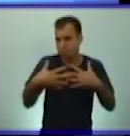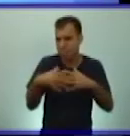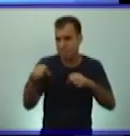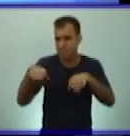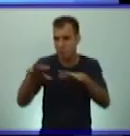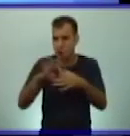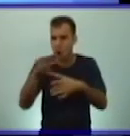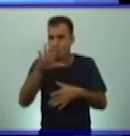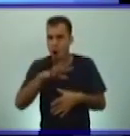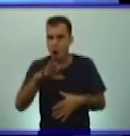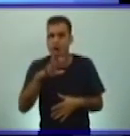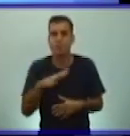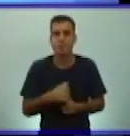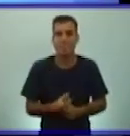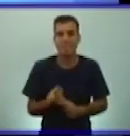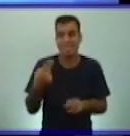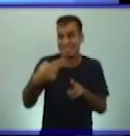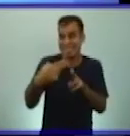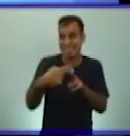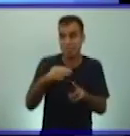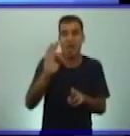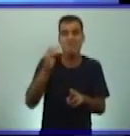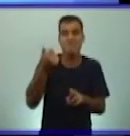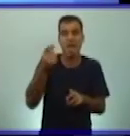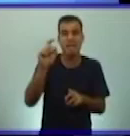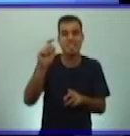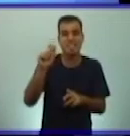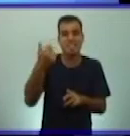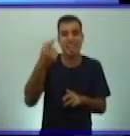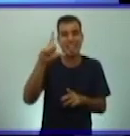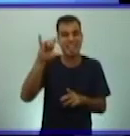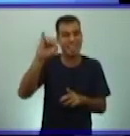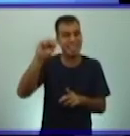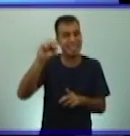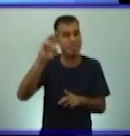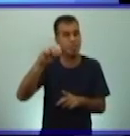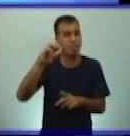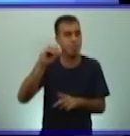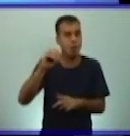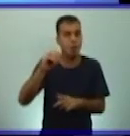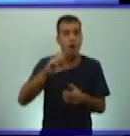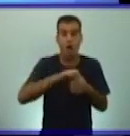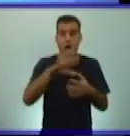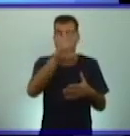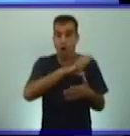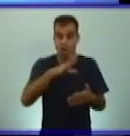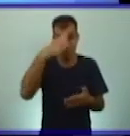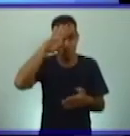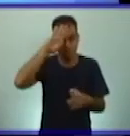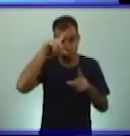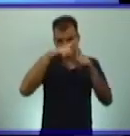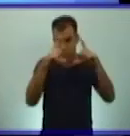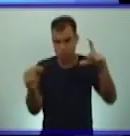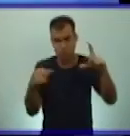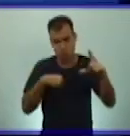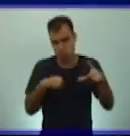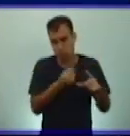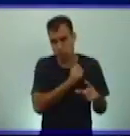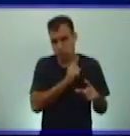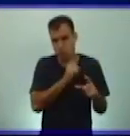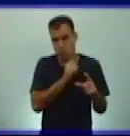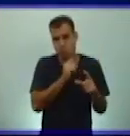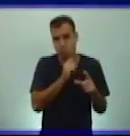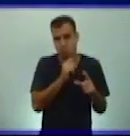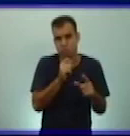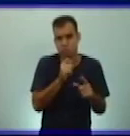del llamado fatalismo geográfico en Cuba. Este fatalismo geográfico en Cuba aparece, y quiero compartir con ustedes en la diapositiva ahora